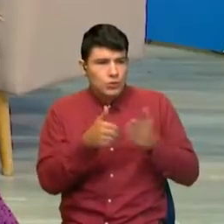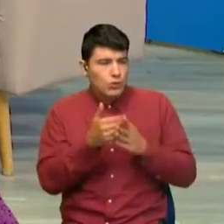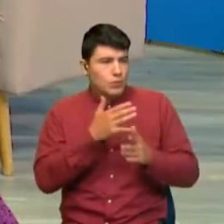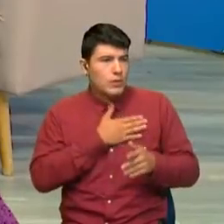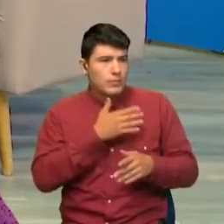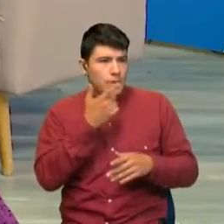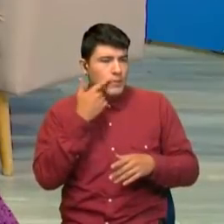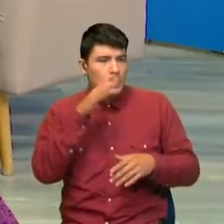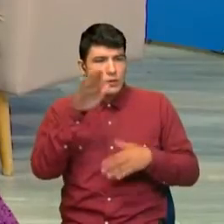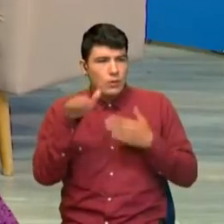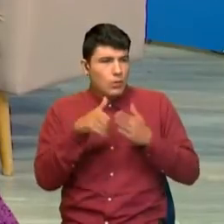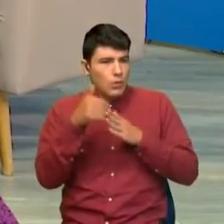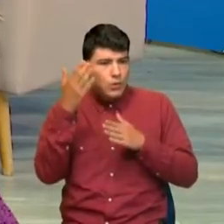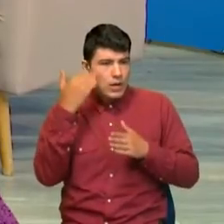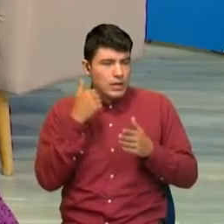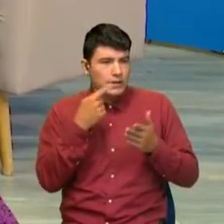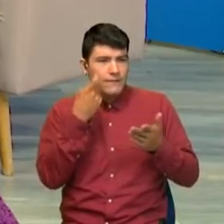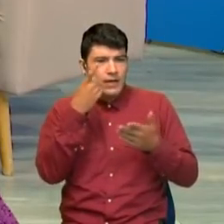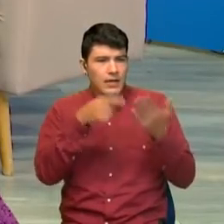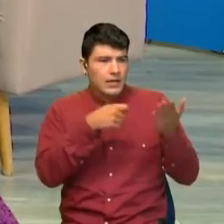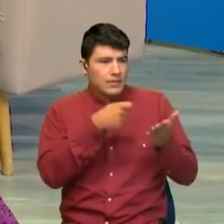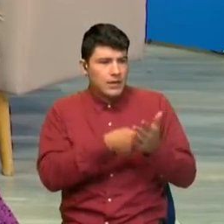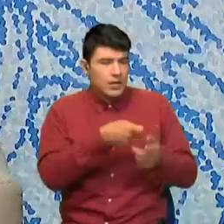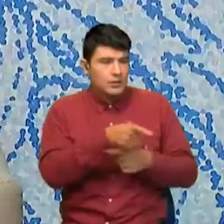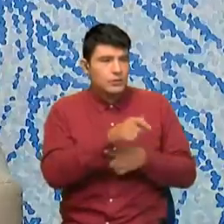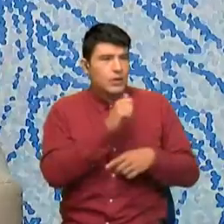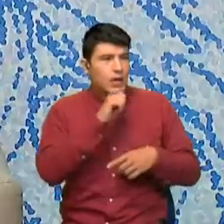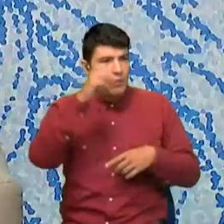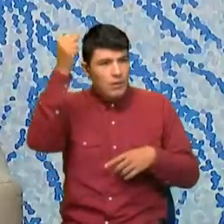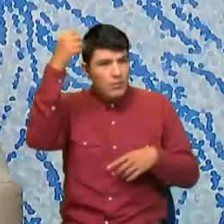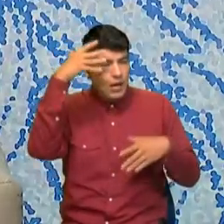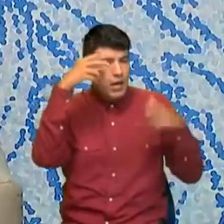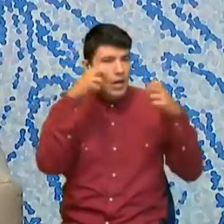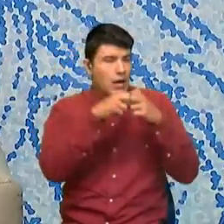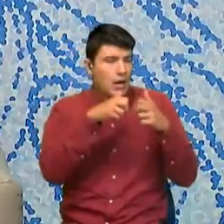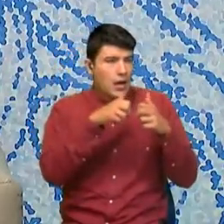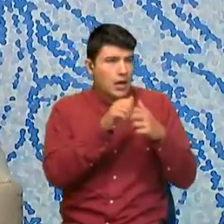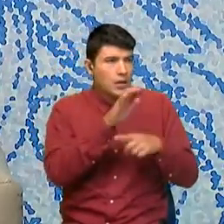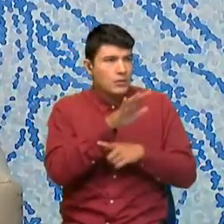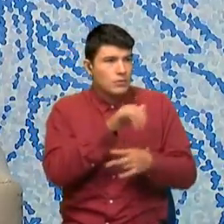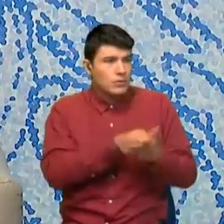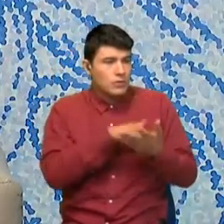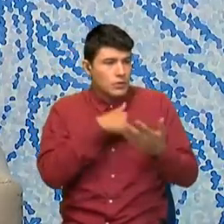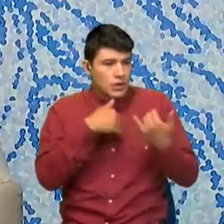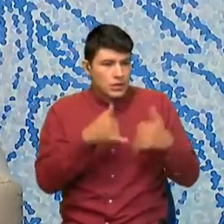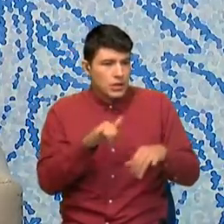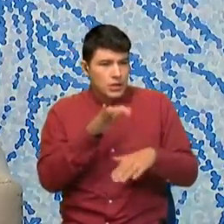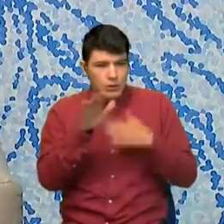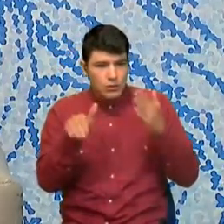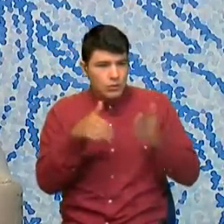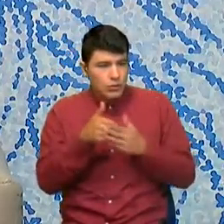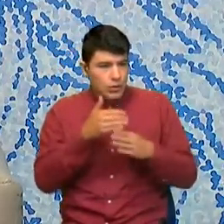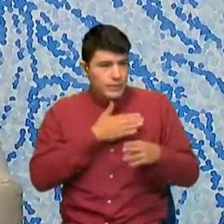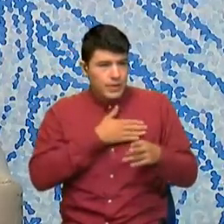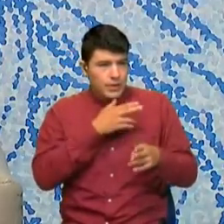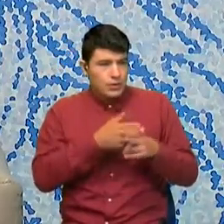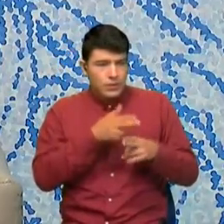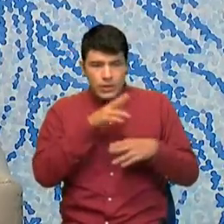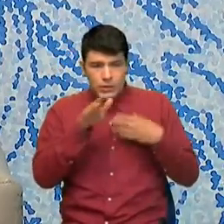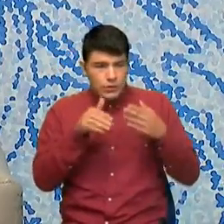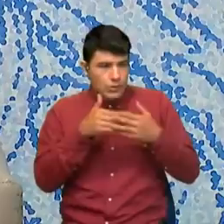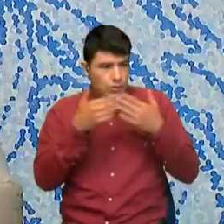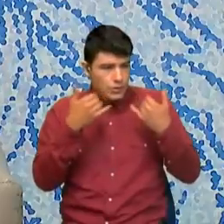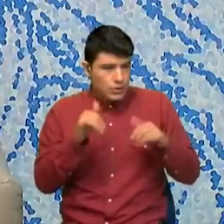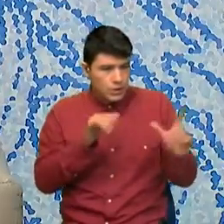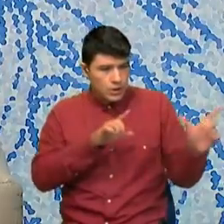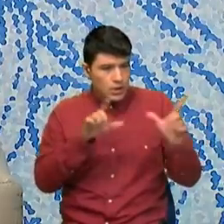debiendo, del impuesto predial, del agua, la luz, ya los recibos del agua y la luz para nombre mío y todo. Entonces,